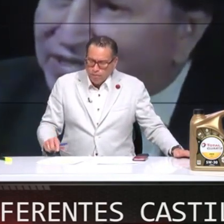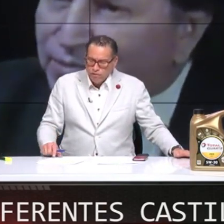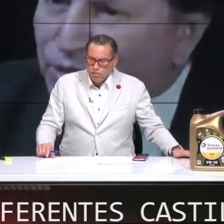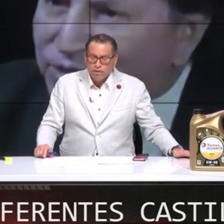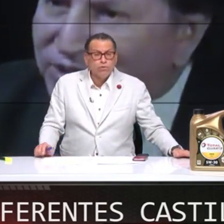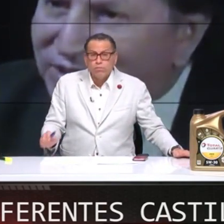profesores